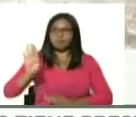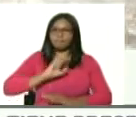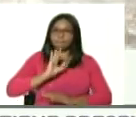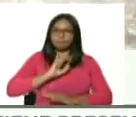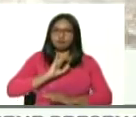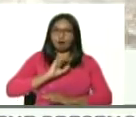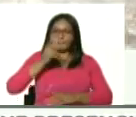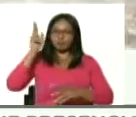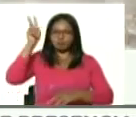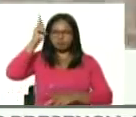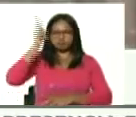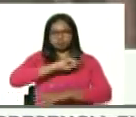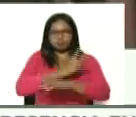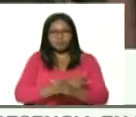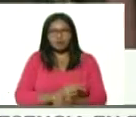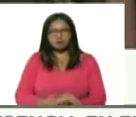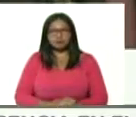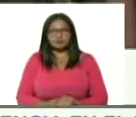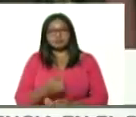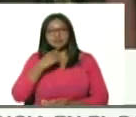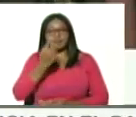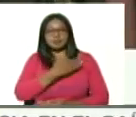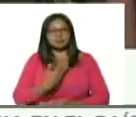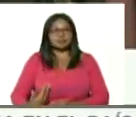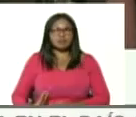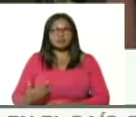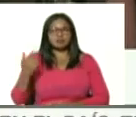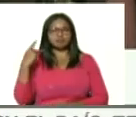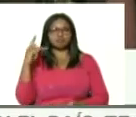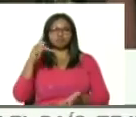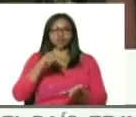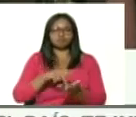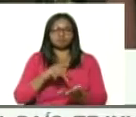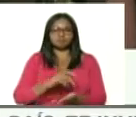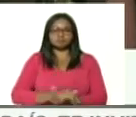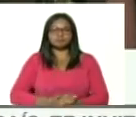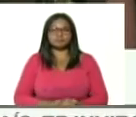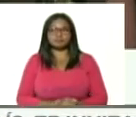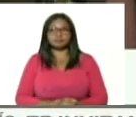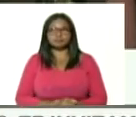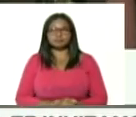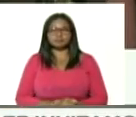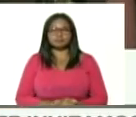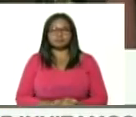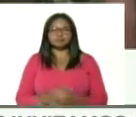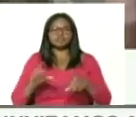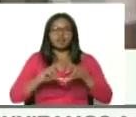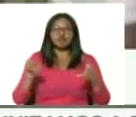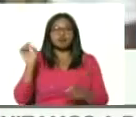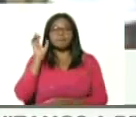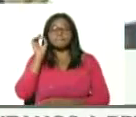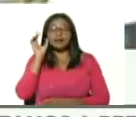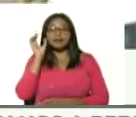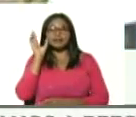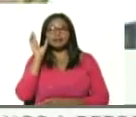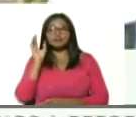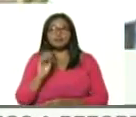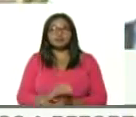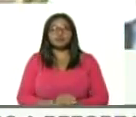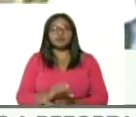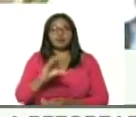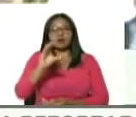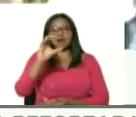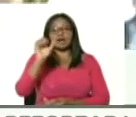Redente. Decirle, presidente Nicolás, que estamos aquí en el sector de Caño Amarillo, de la comuna Cacique Carapaica.